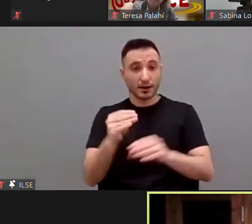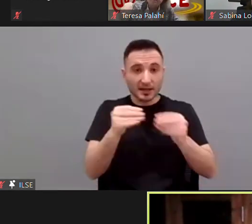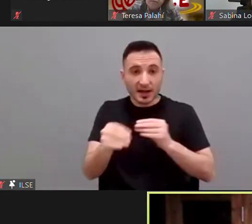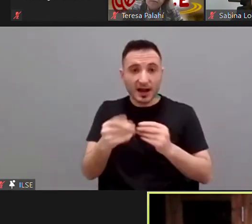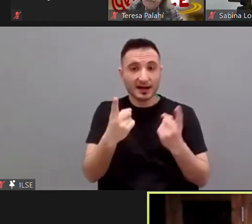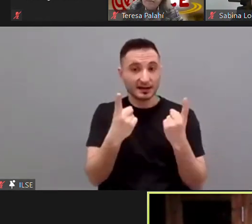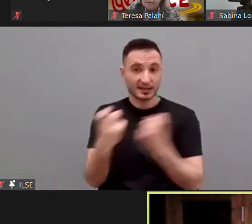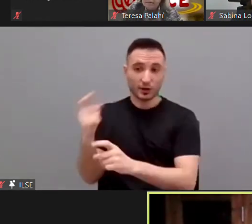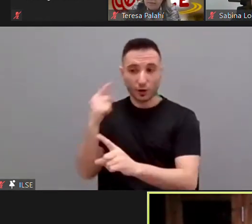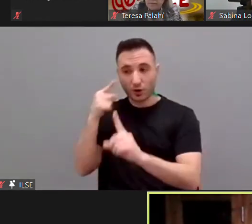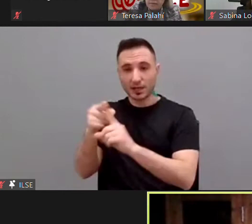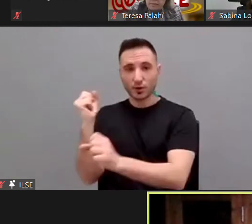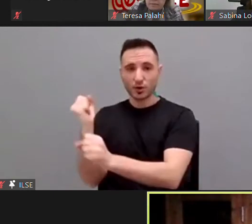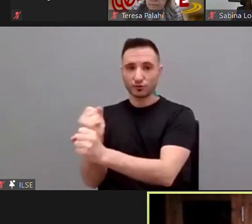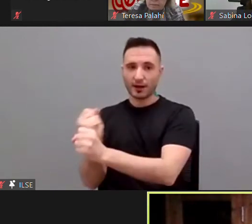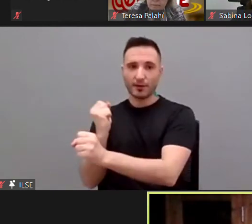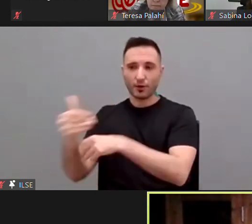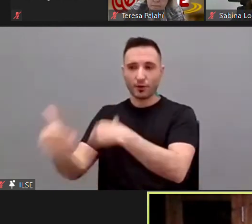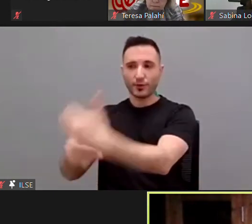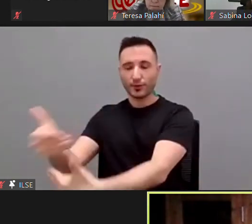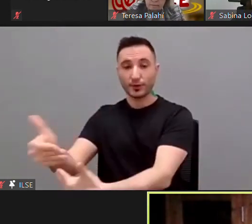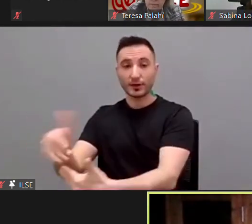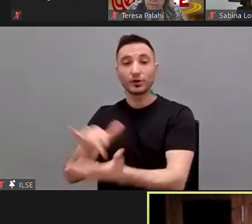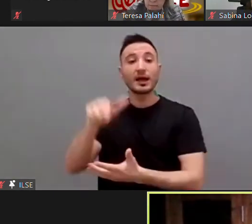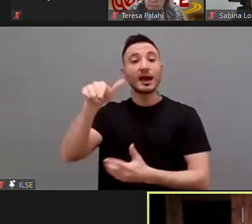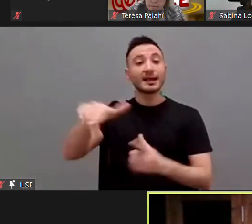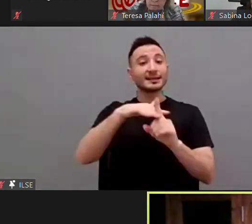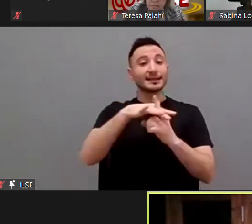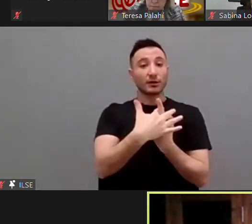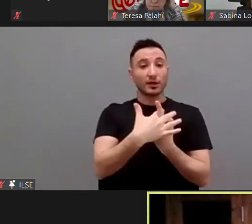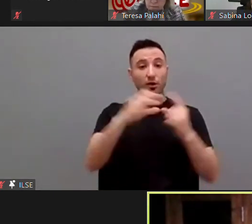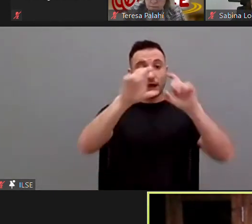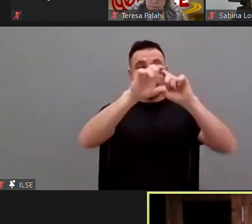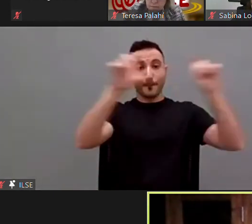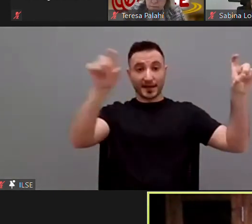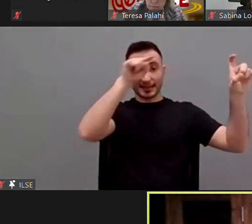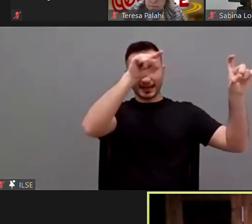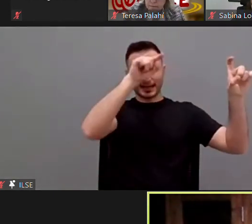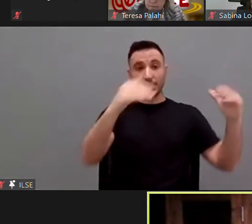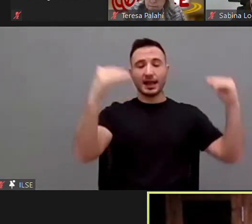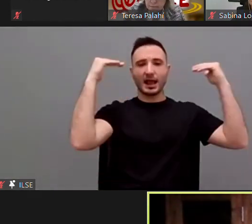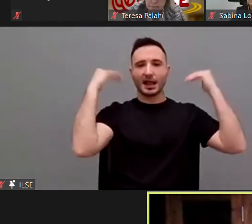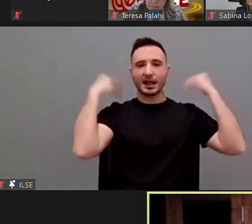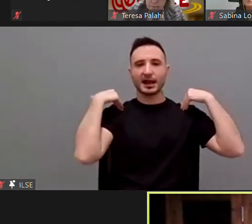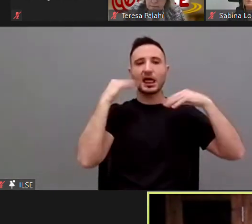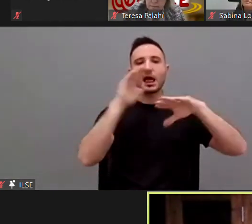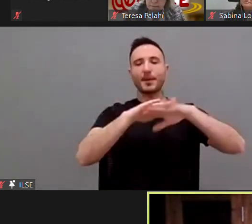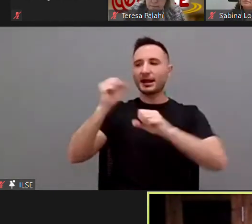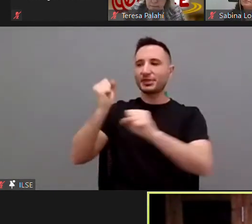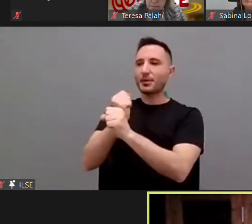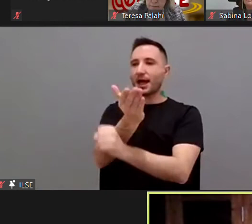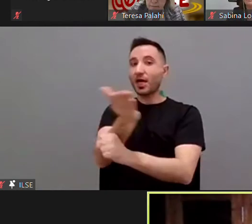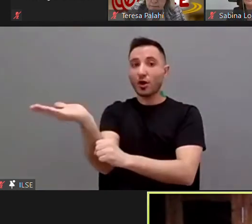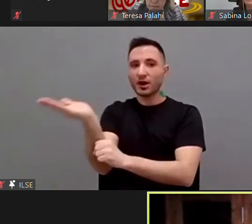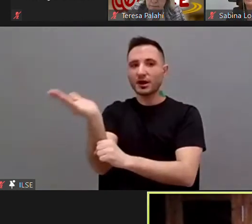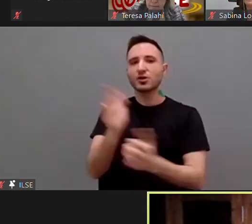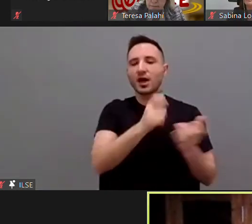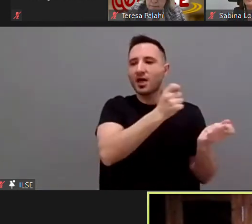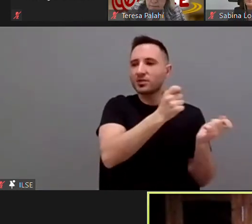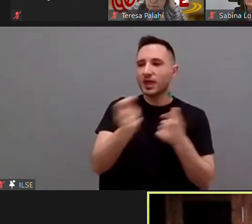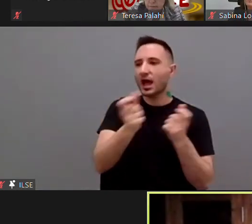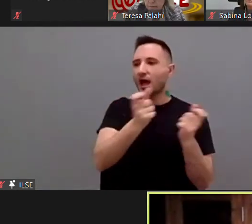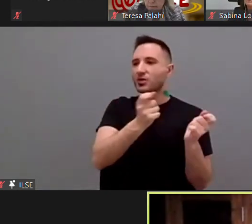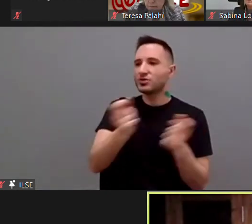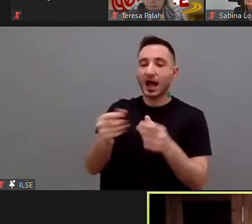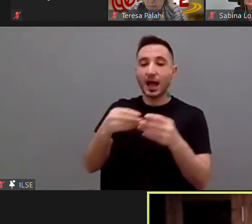su actividad laboral. En este caso, el empresario será el encargado de dotar a los trabajadores del buen funcionamiento del